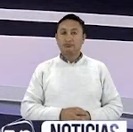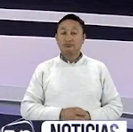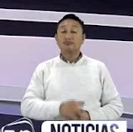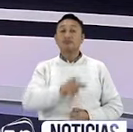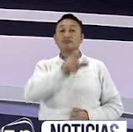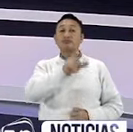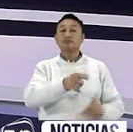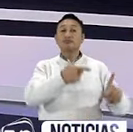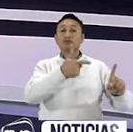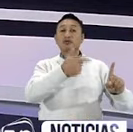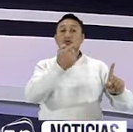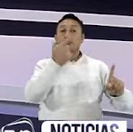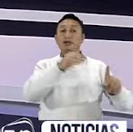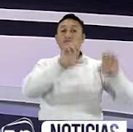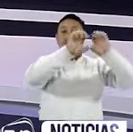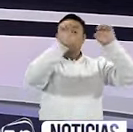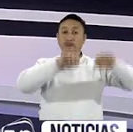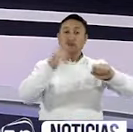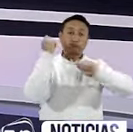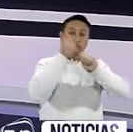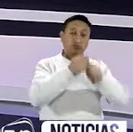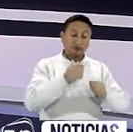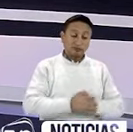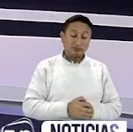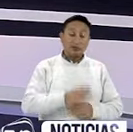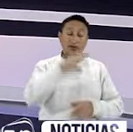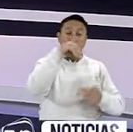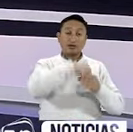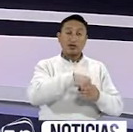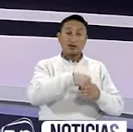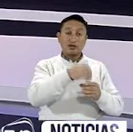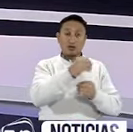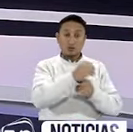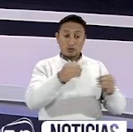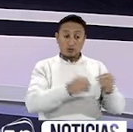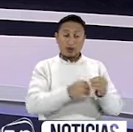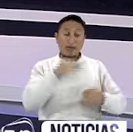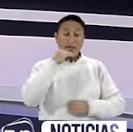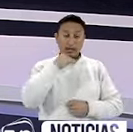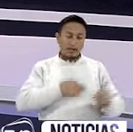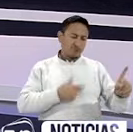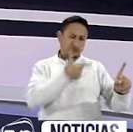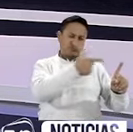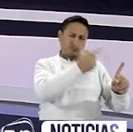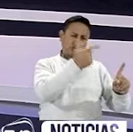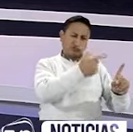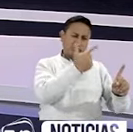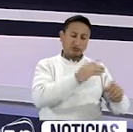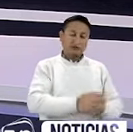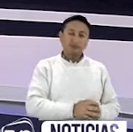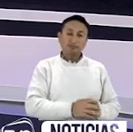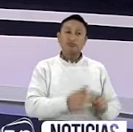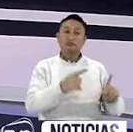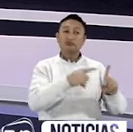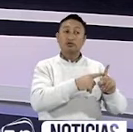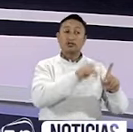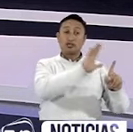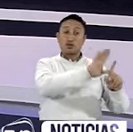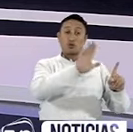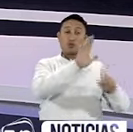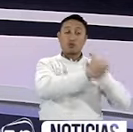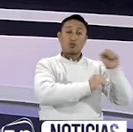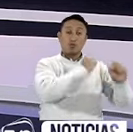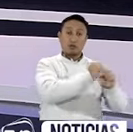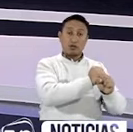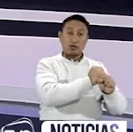Sicarios asesinaron a un empresario pesquero dentro de un consultorio en Manta, provincia de Manabí. La víctima, de 55 años de